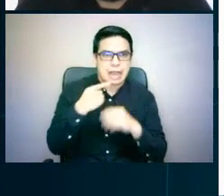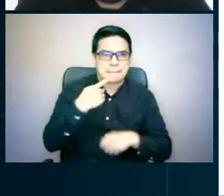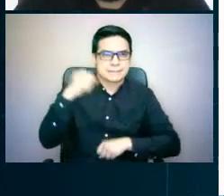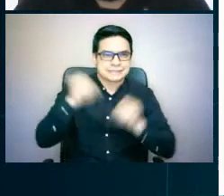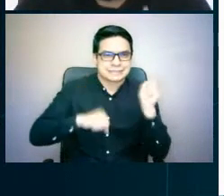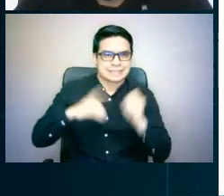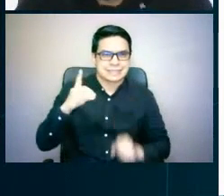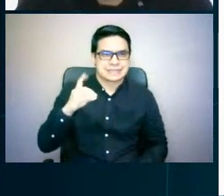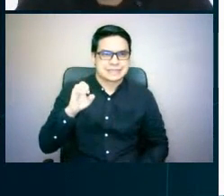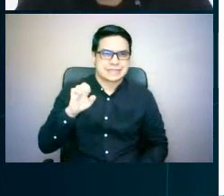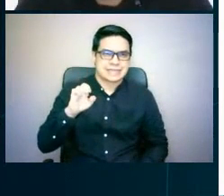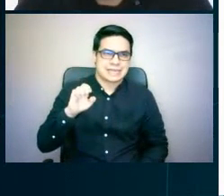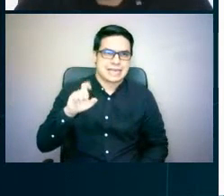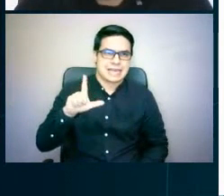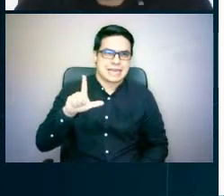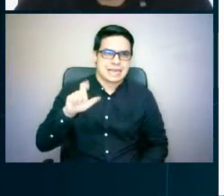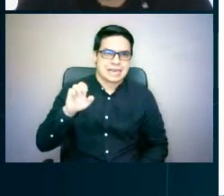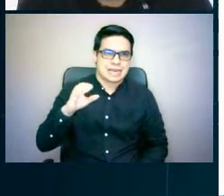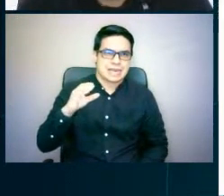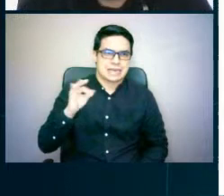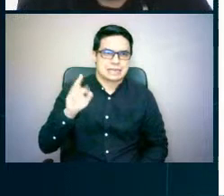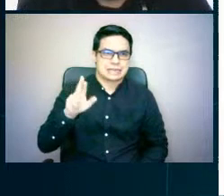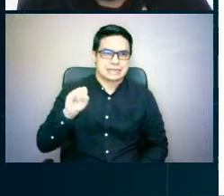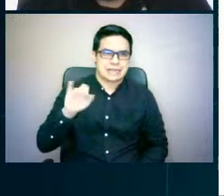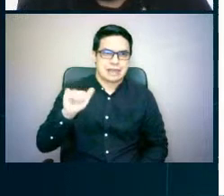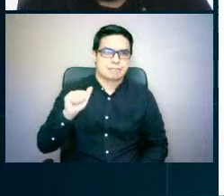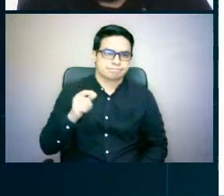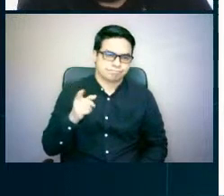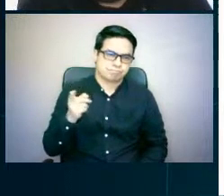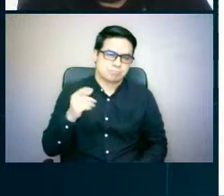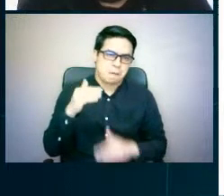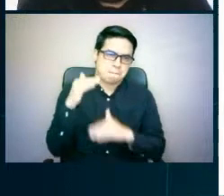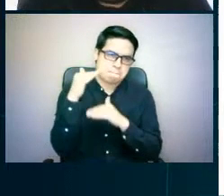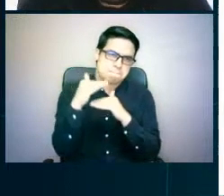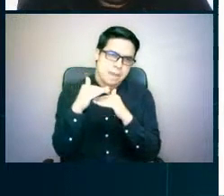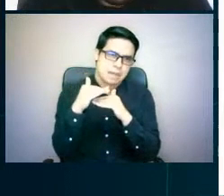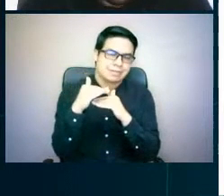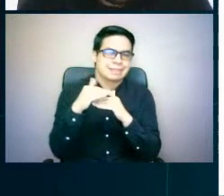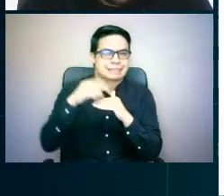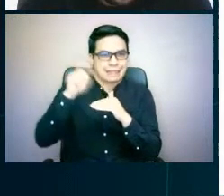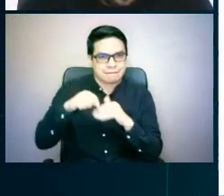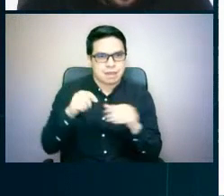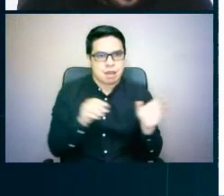gas SF6 y por tanto hay que aumentar sus dimensiones.